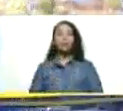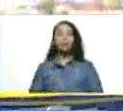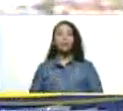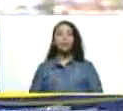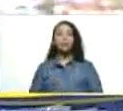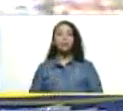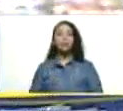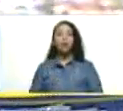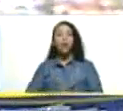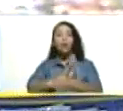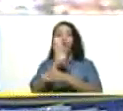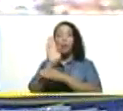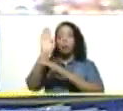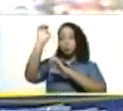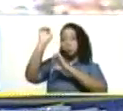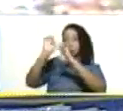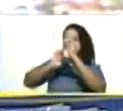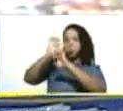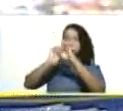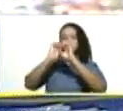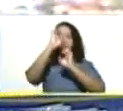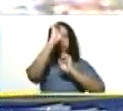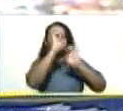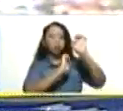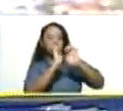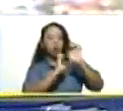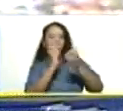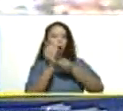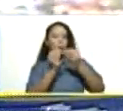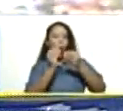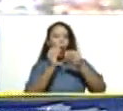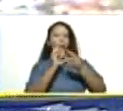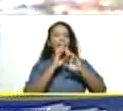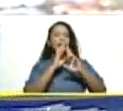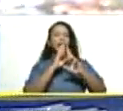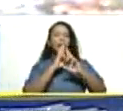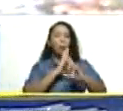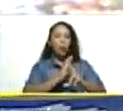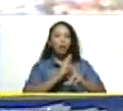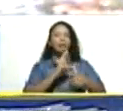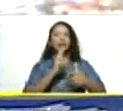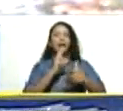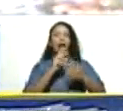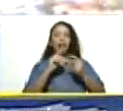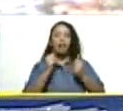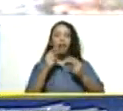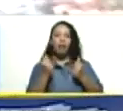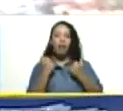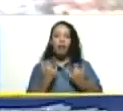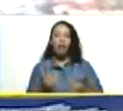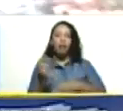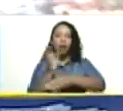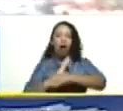que fuimos evaluando como una respuesta pertinente, local,